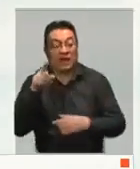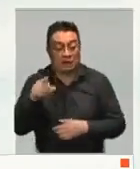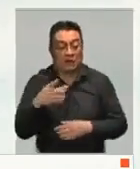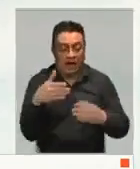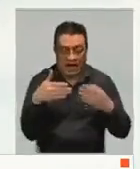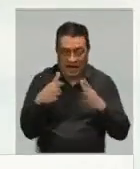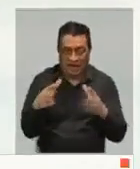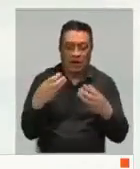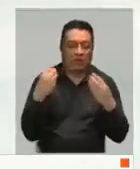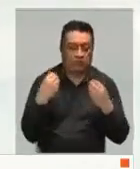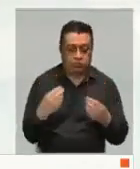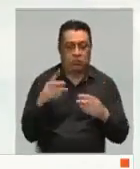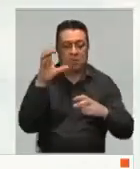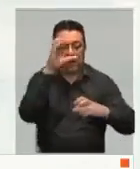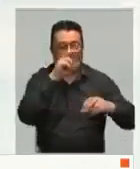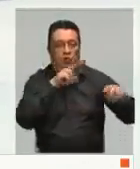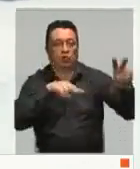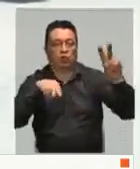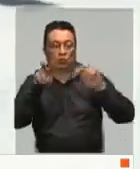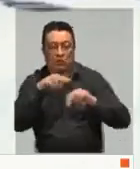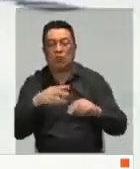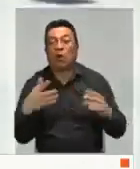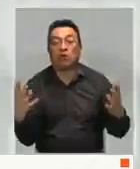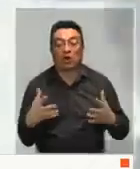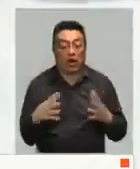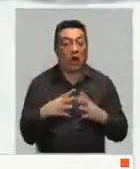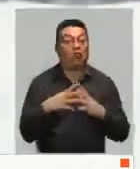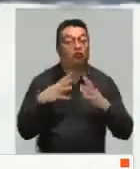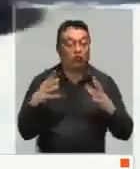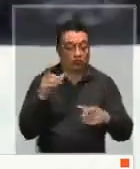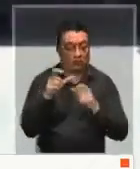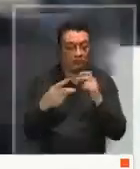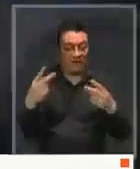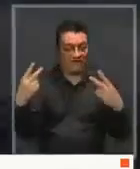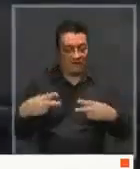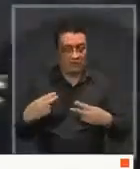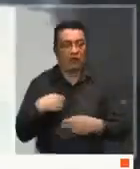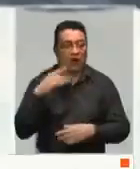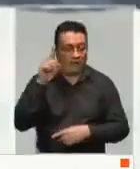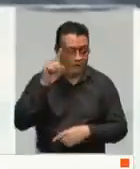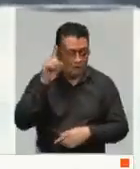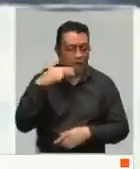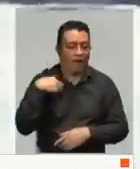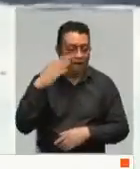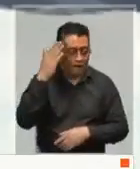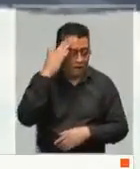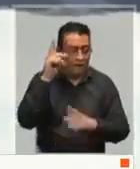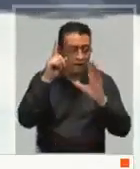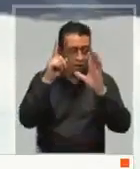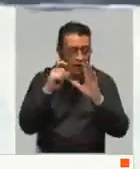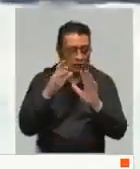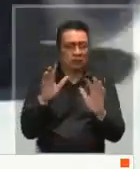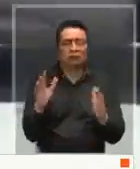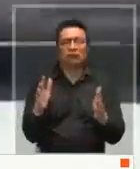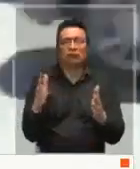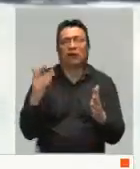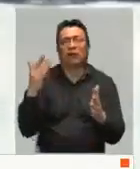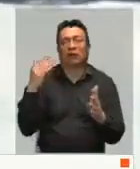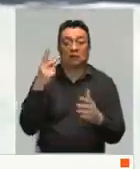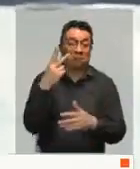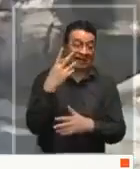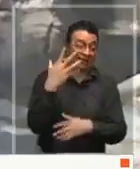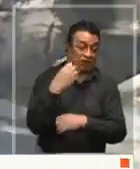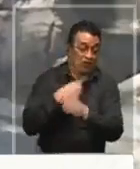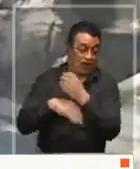y sobre todo para turismo, porque viene mucha gente a Viña. Tengo una foto de recuerdo de hace